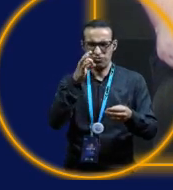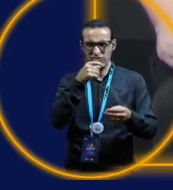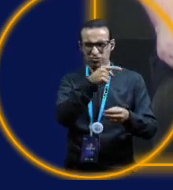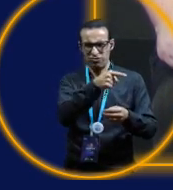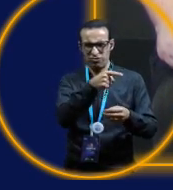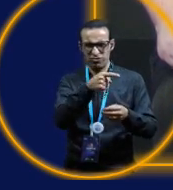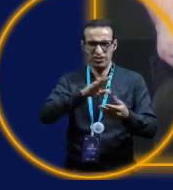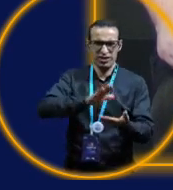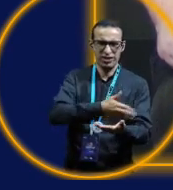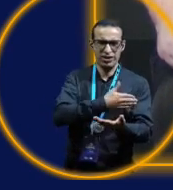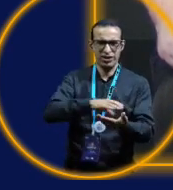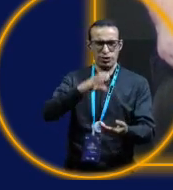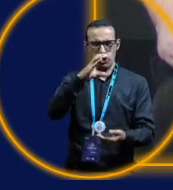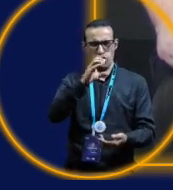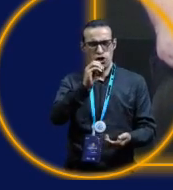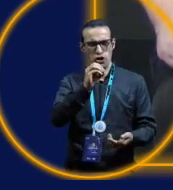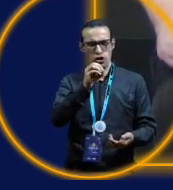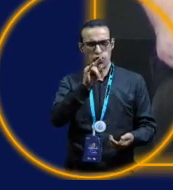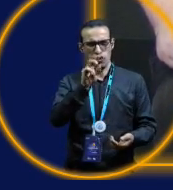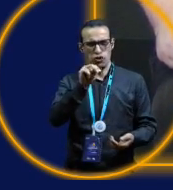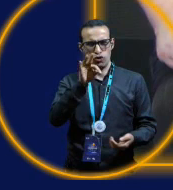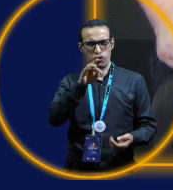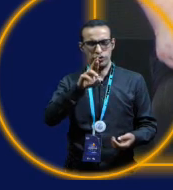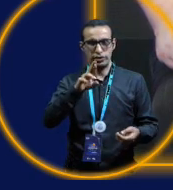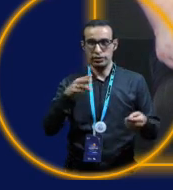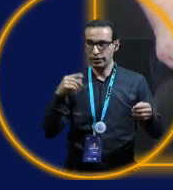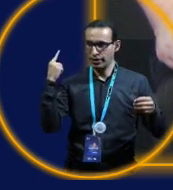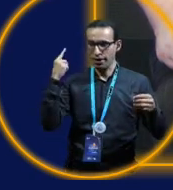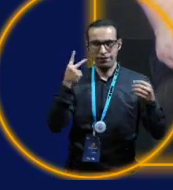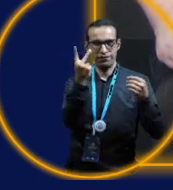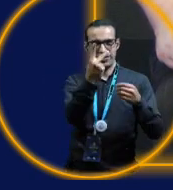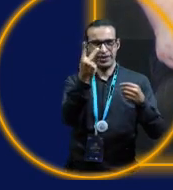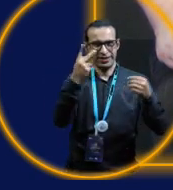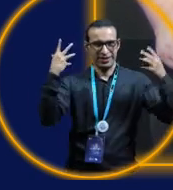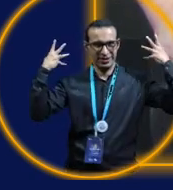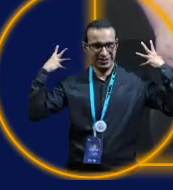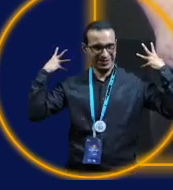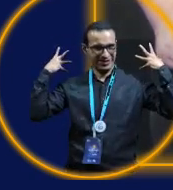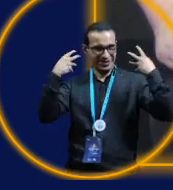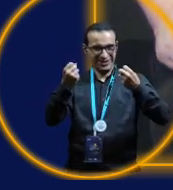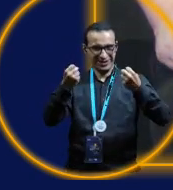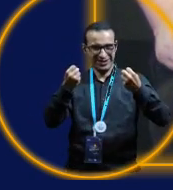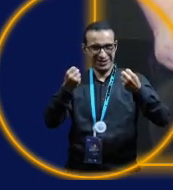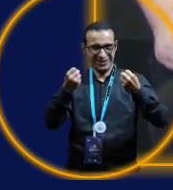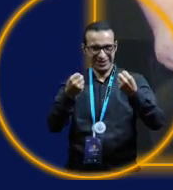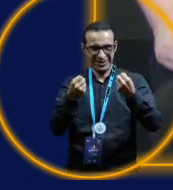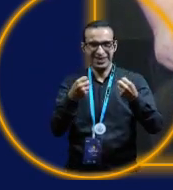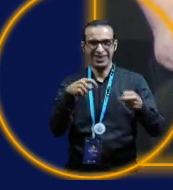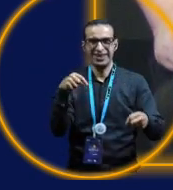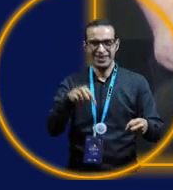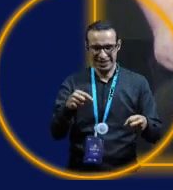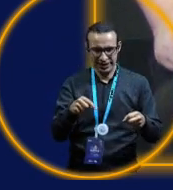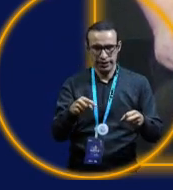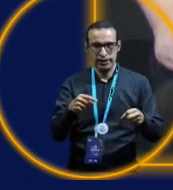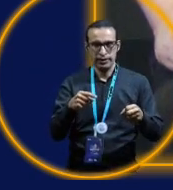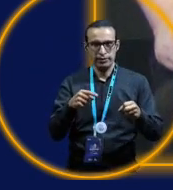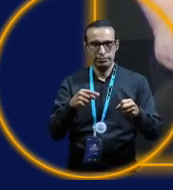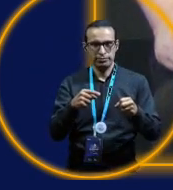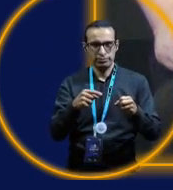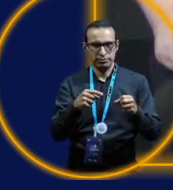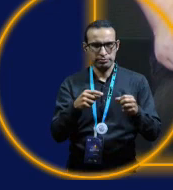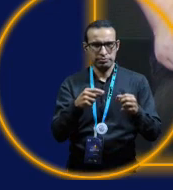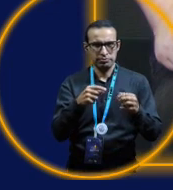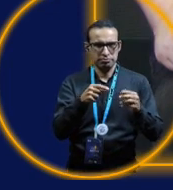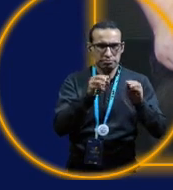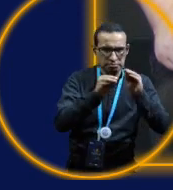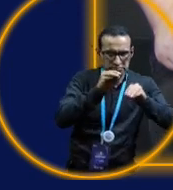era pantalla verde la redujimos a unas mini escenas a unos conjuntos de 50 50